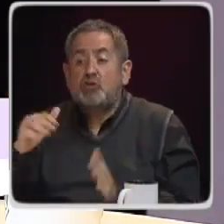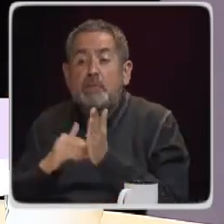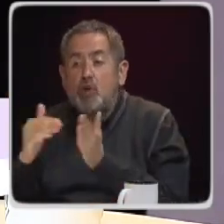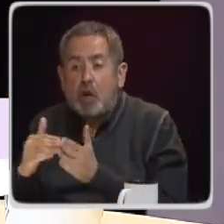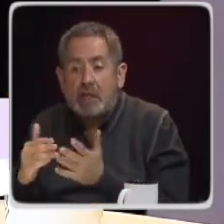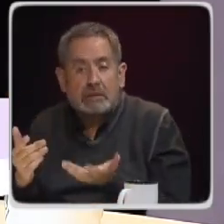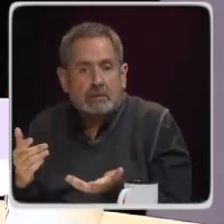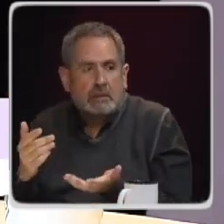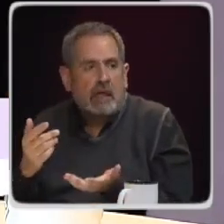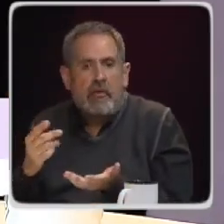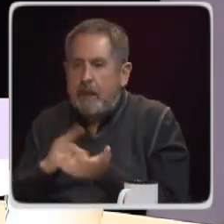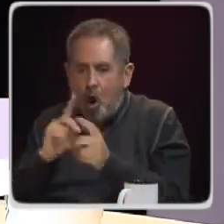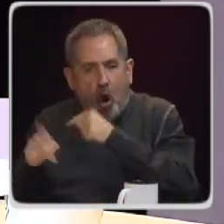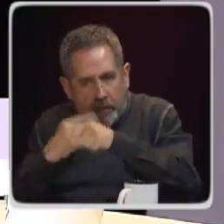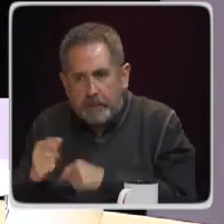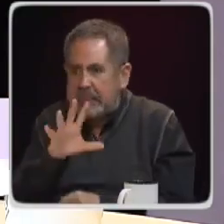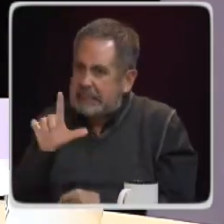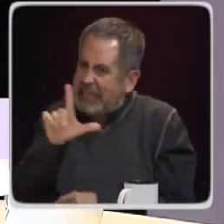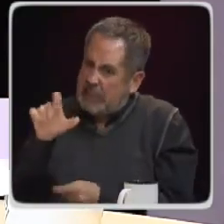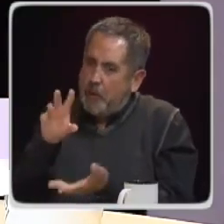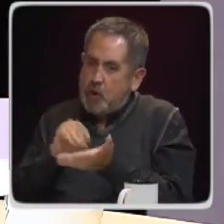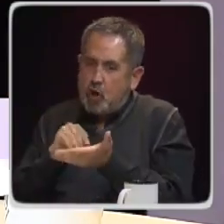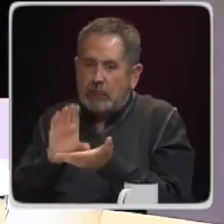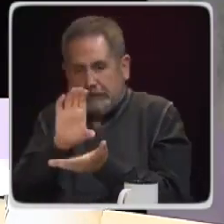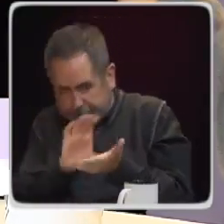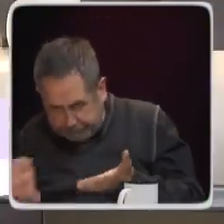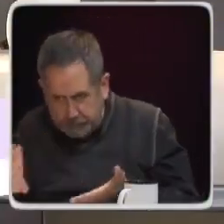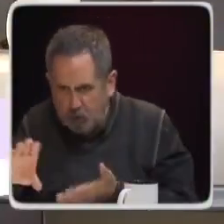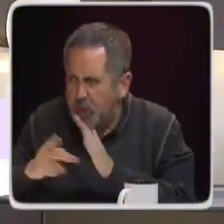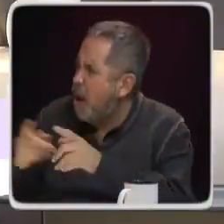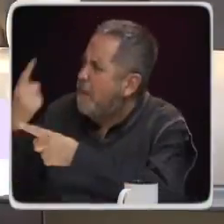de la educación pública, por ejemplo?